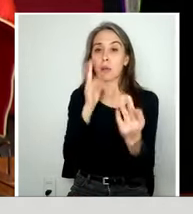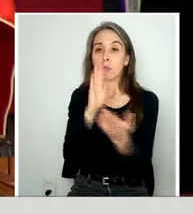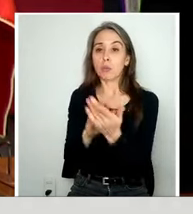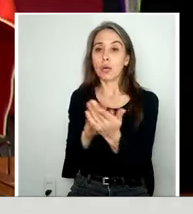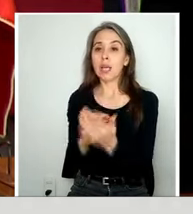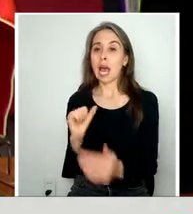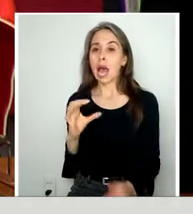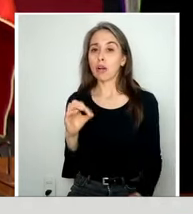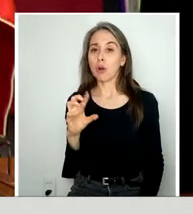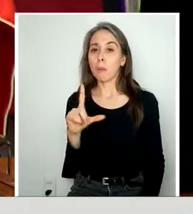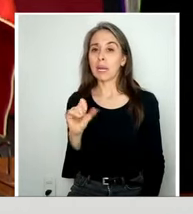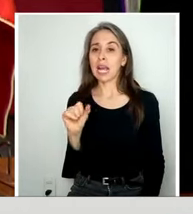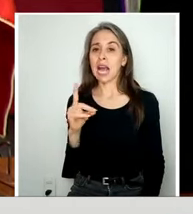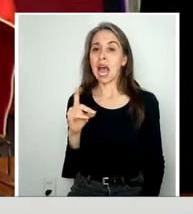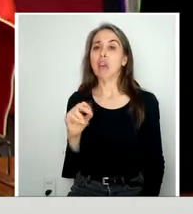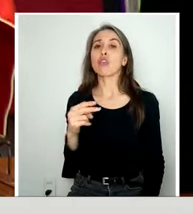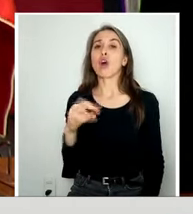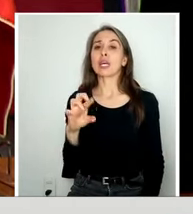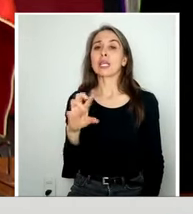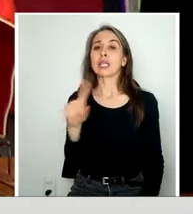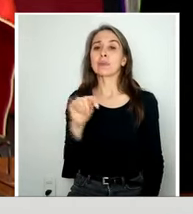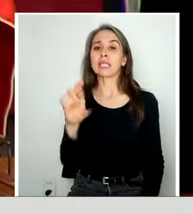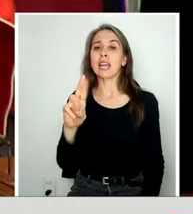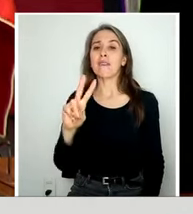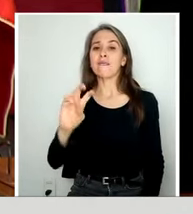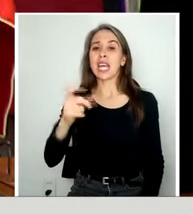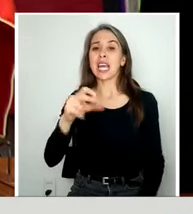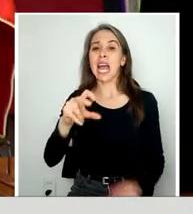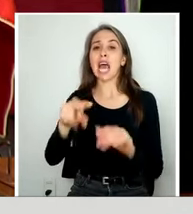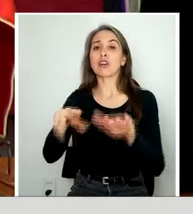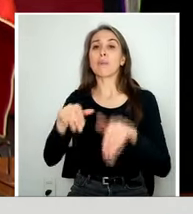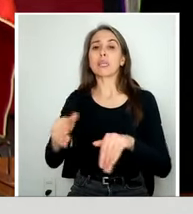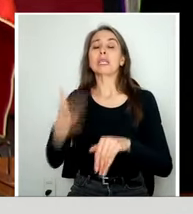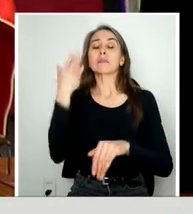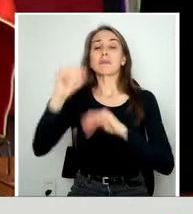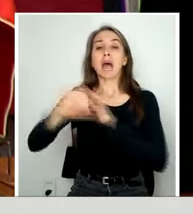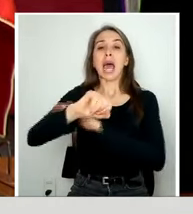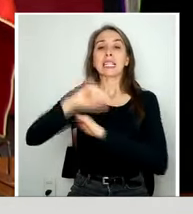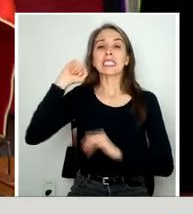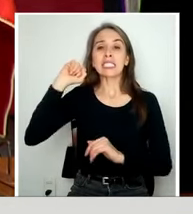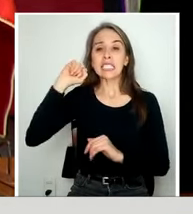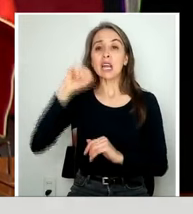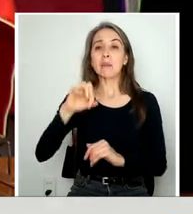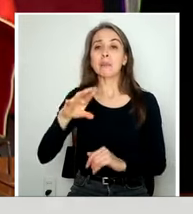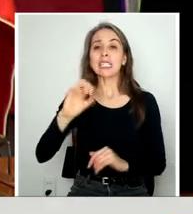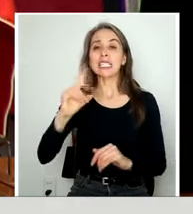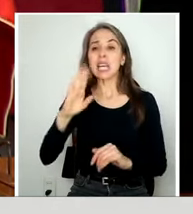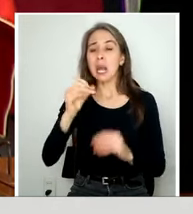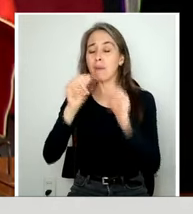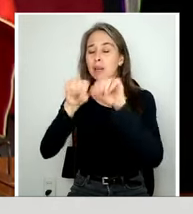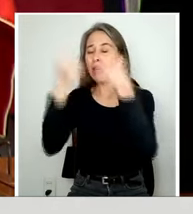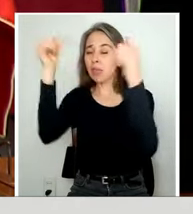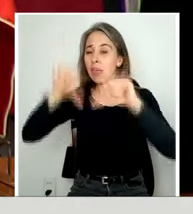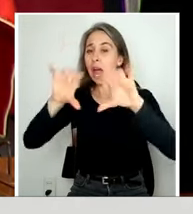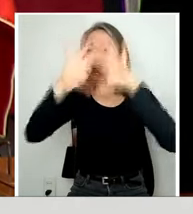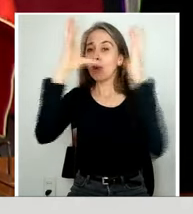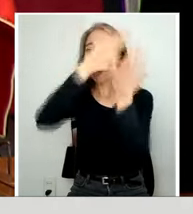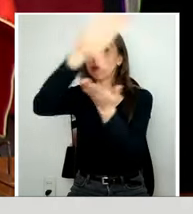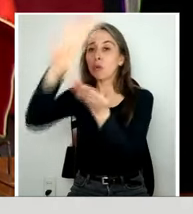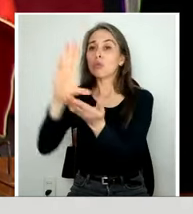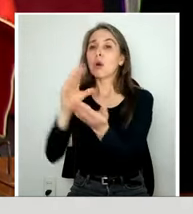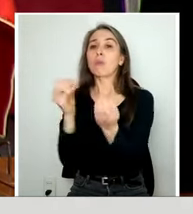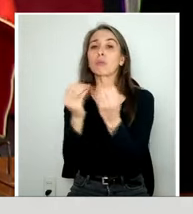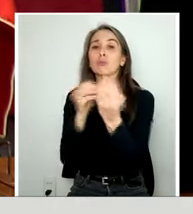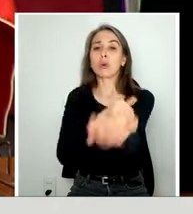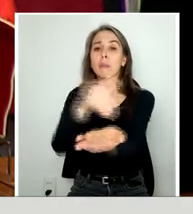hipster veganos se esconde en la misma izquierda miserable que tanto daño le ha hecho al mundo y tantos millones de personas ha llevado a la miseria y